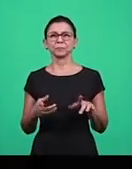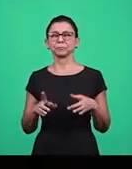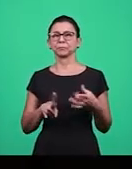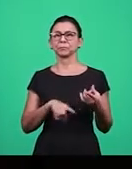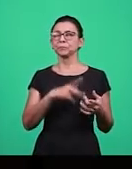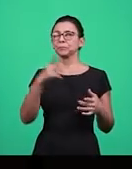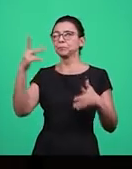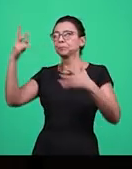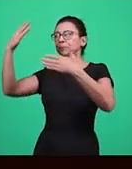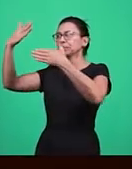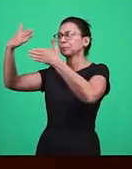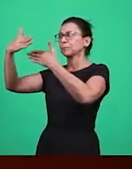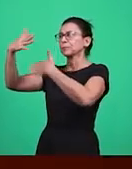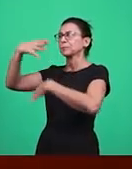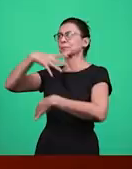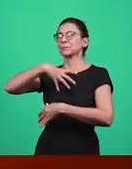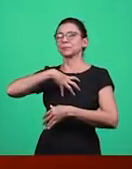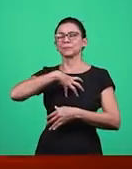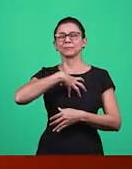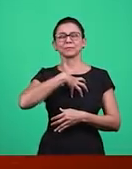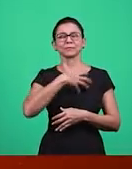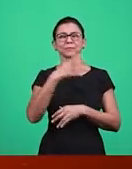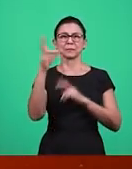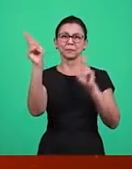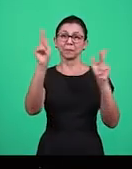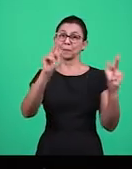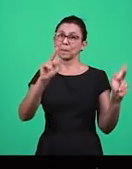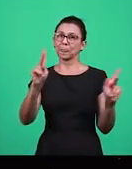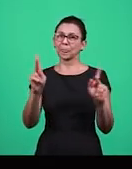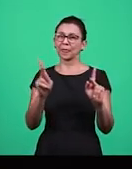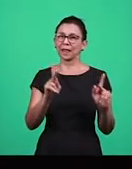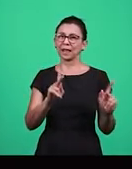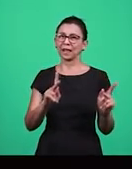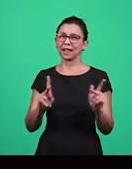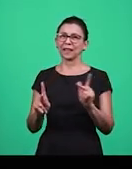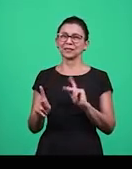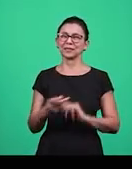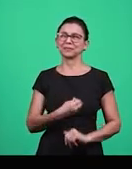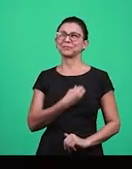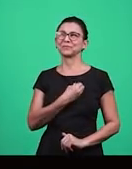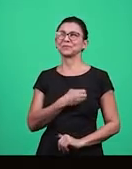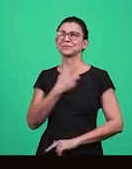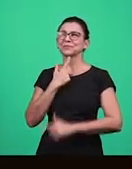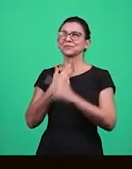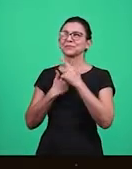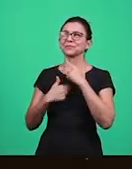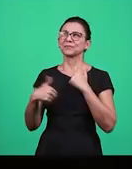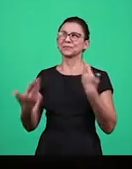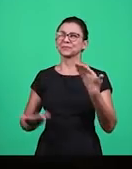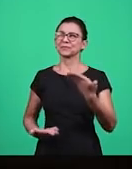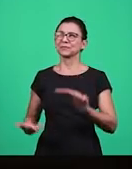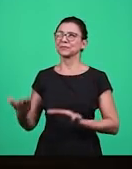Em ti eu encontro, ó Deus, toda paz e a vida que